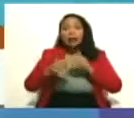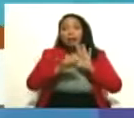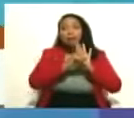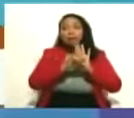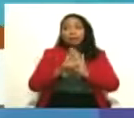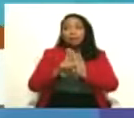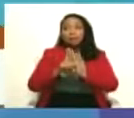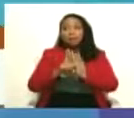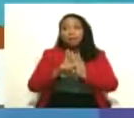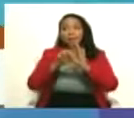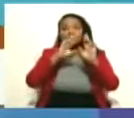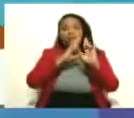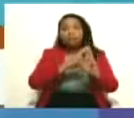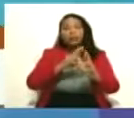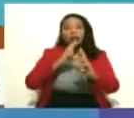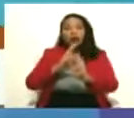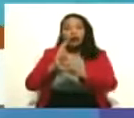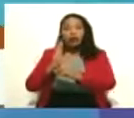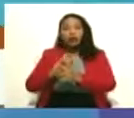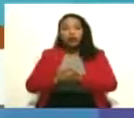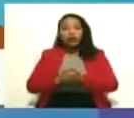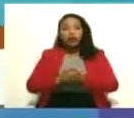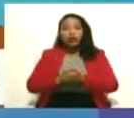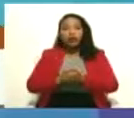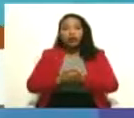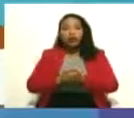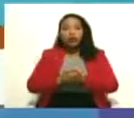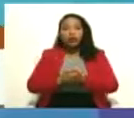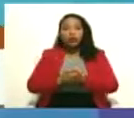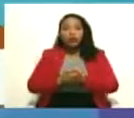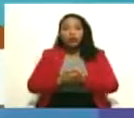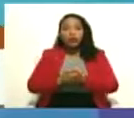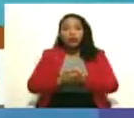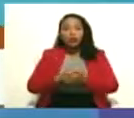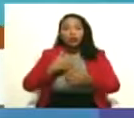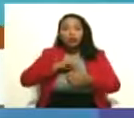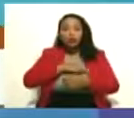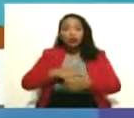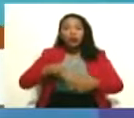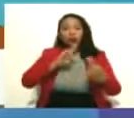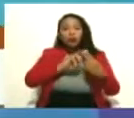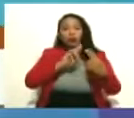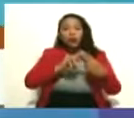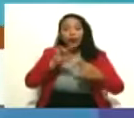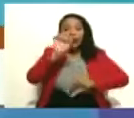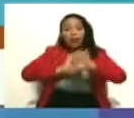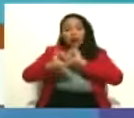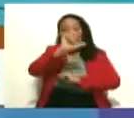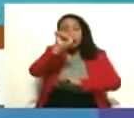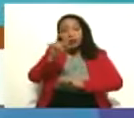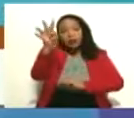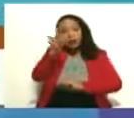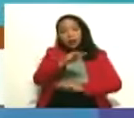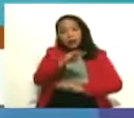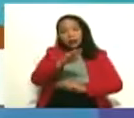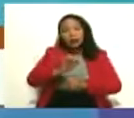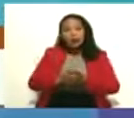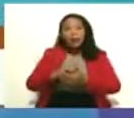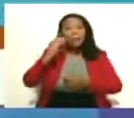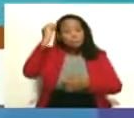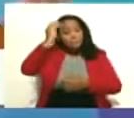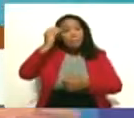simbólicamente, respondiendo las 5 preguntas, profundizando nuestros conocimientos sobre la defensa del Esequibo y sobre todo